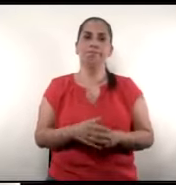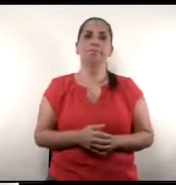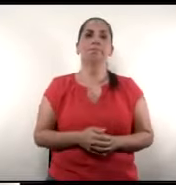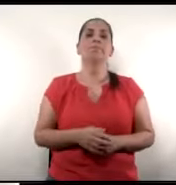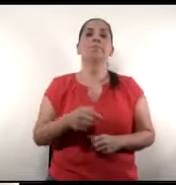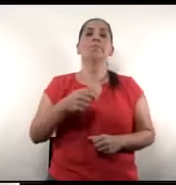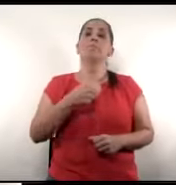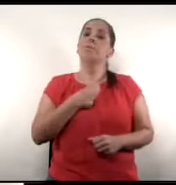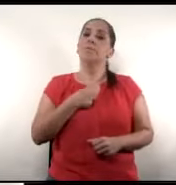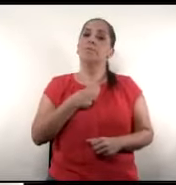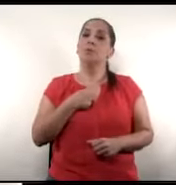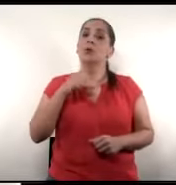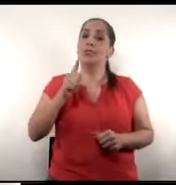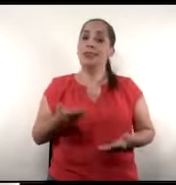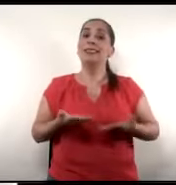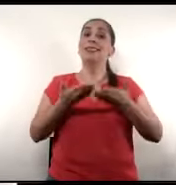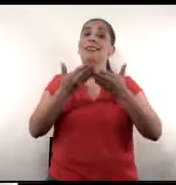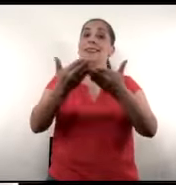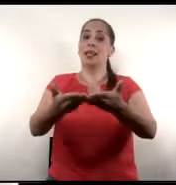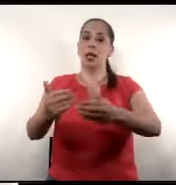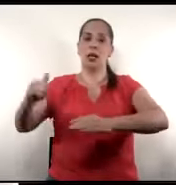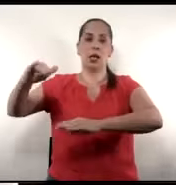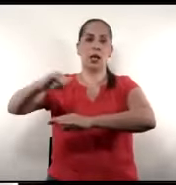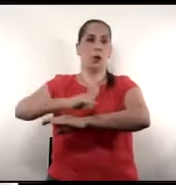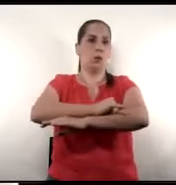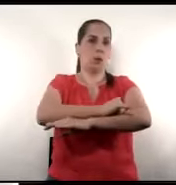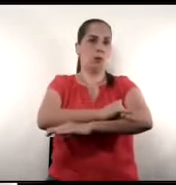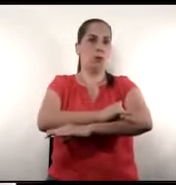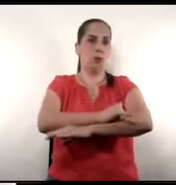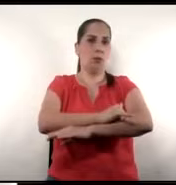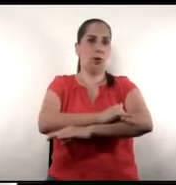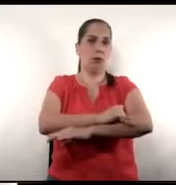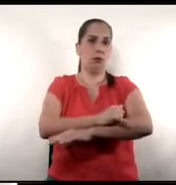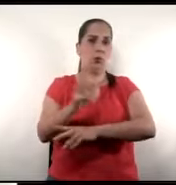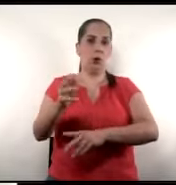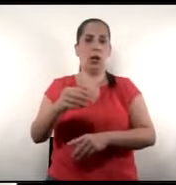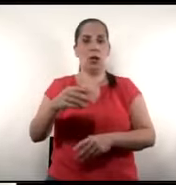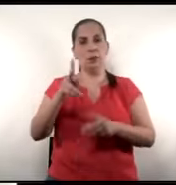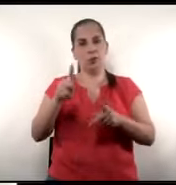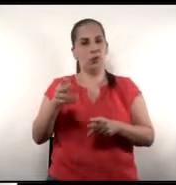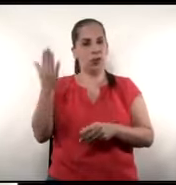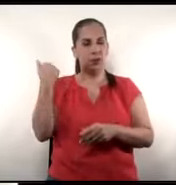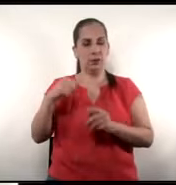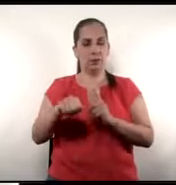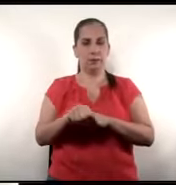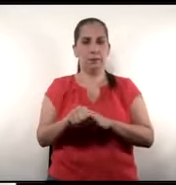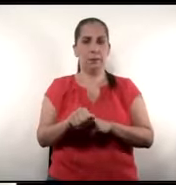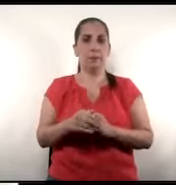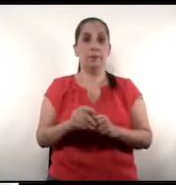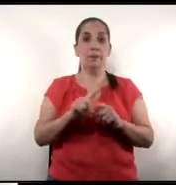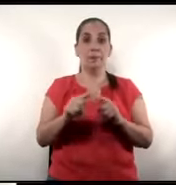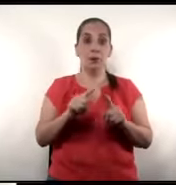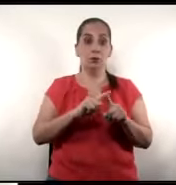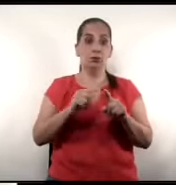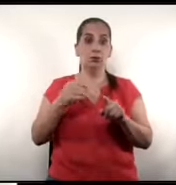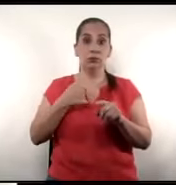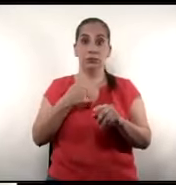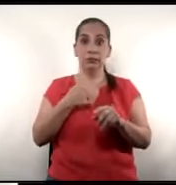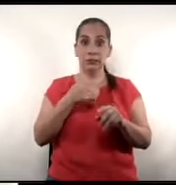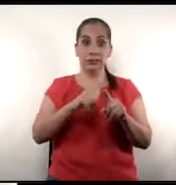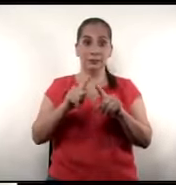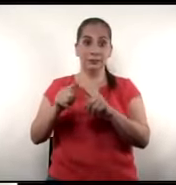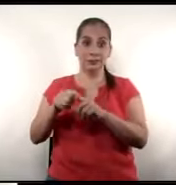A mí me tocó entregar el aeropuerto al gestor interesado en su momento. Y entre las tareas que teníamos que